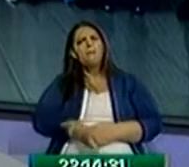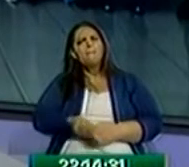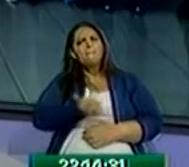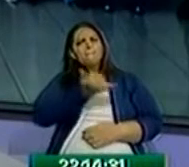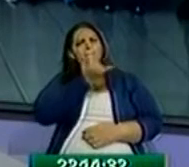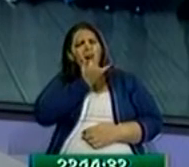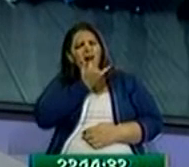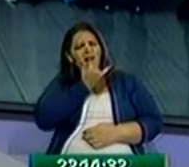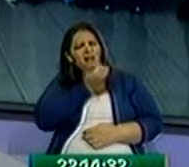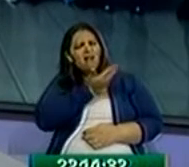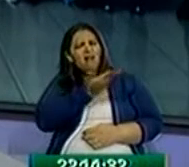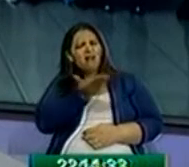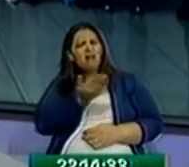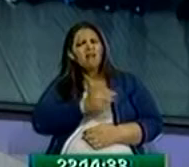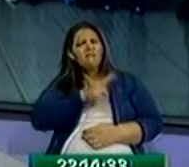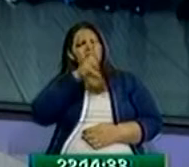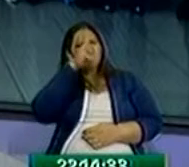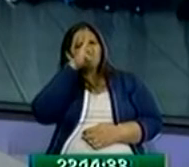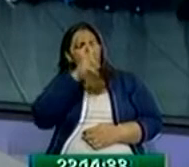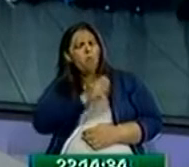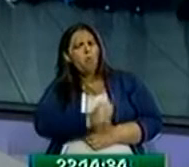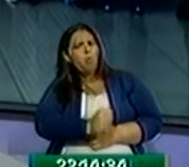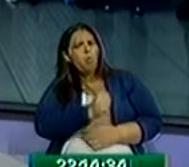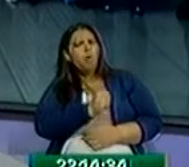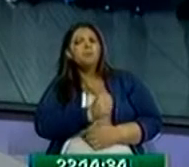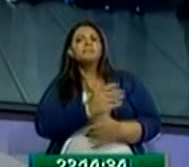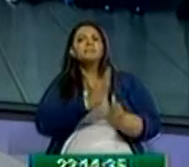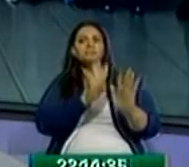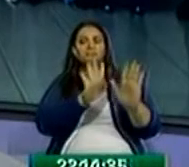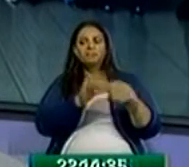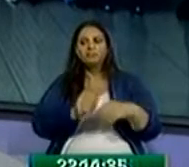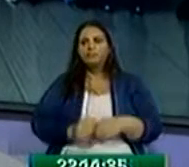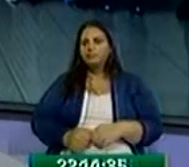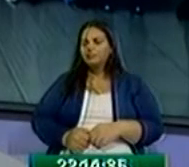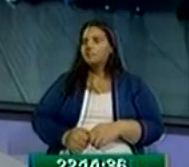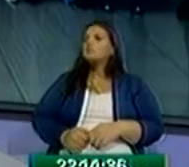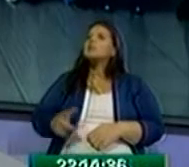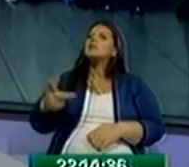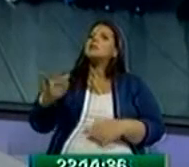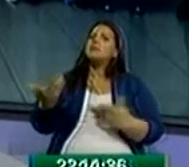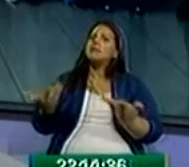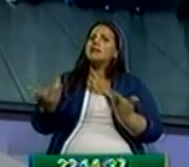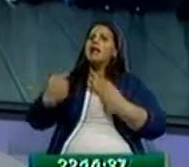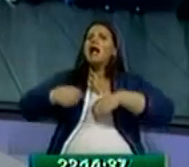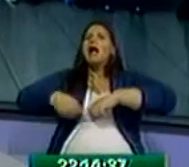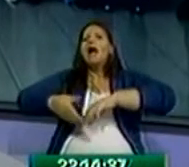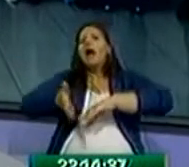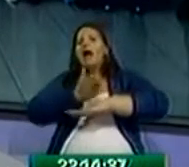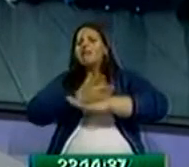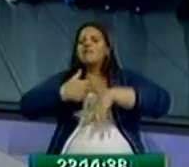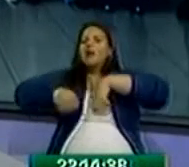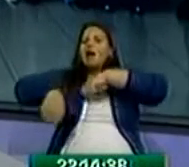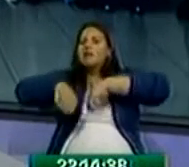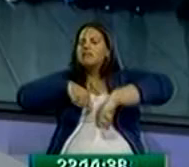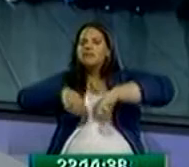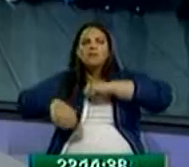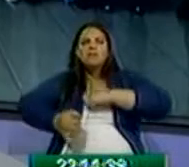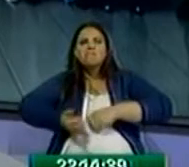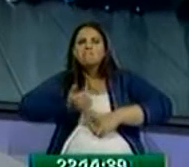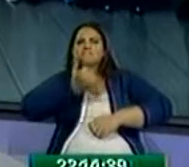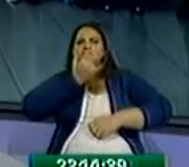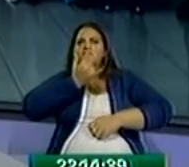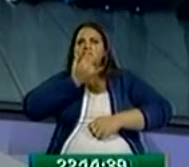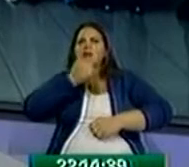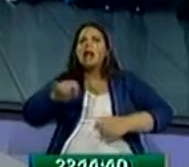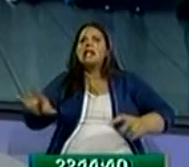justicia. La presunta organización habría intervenido en al menos 15 procesos ilegales. Por otra parte, en Manabí,